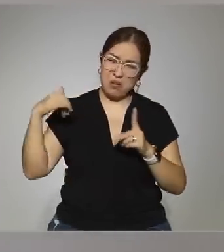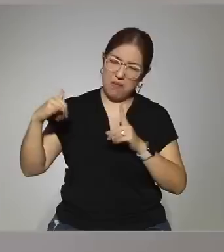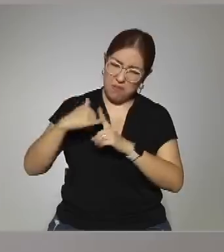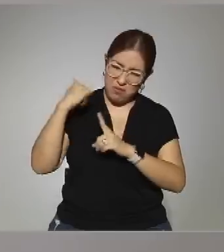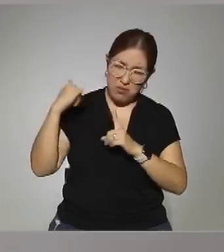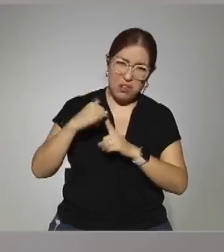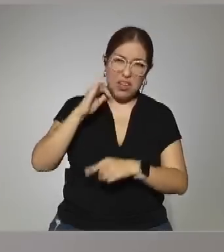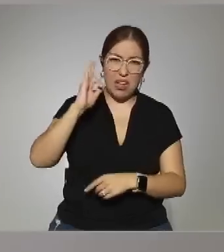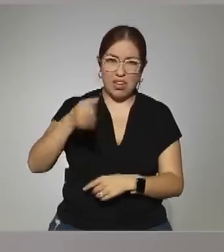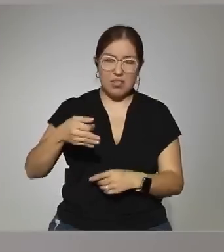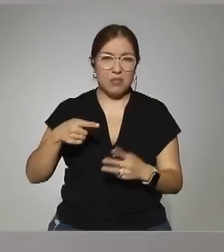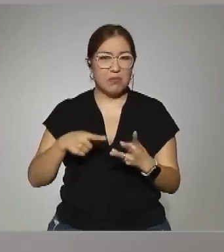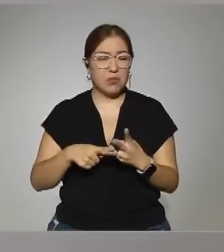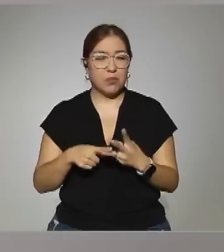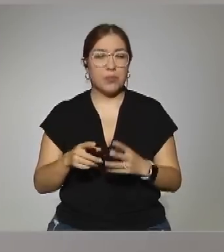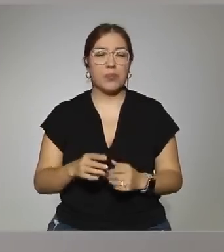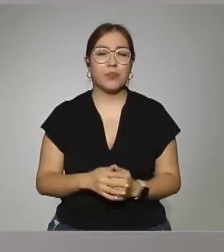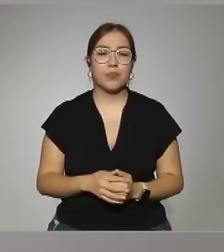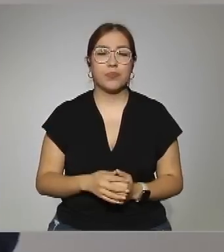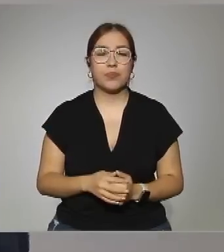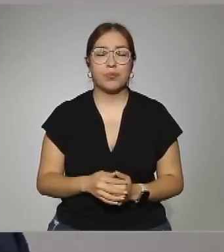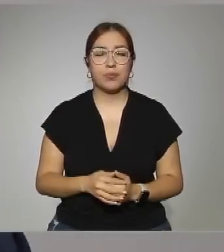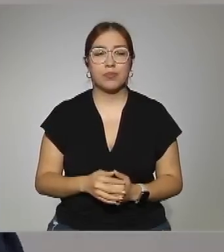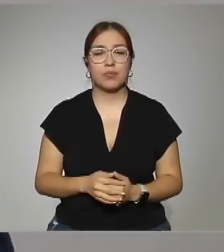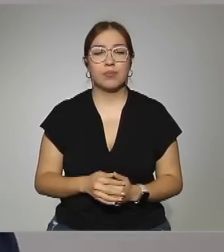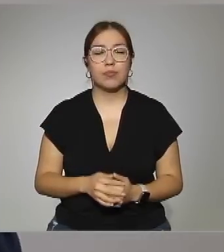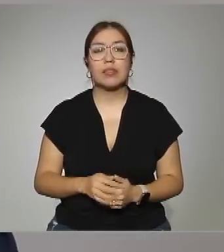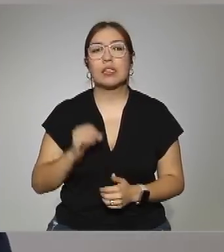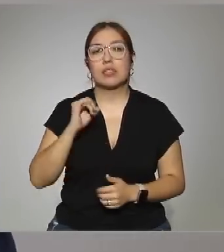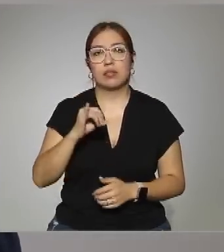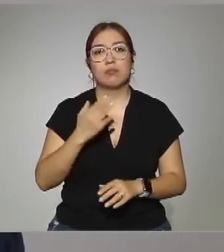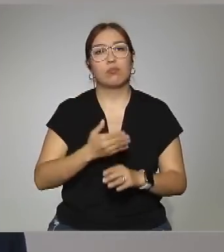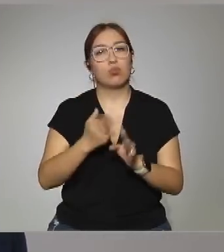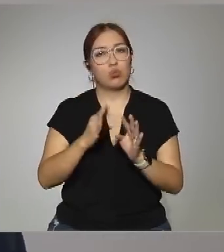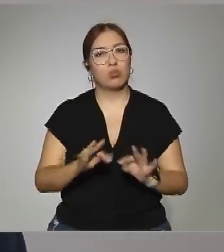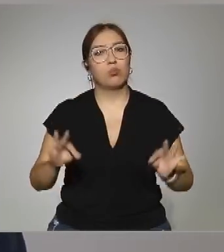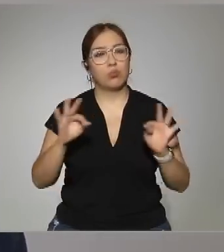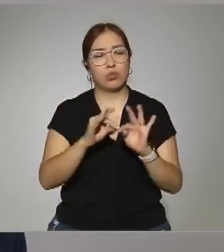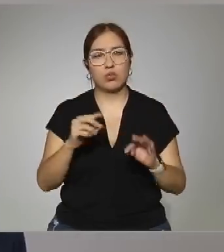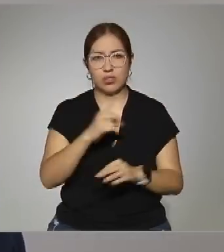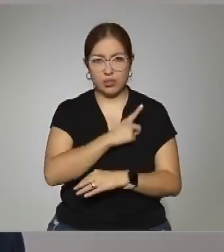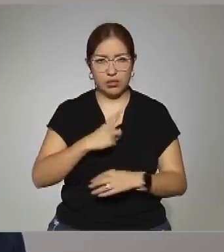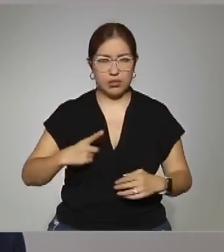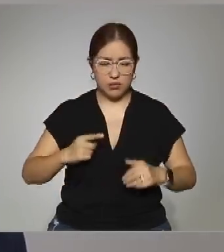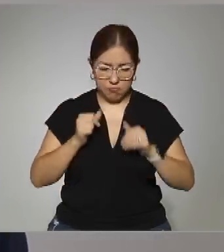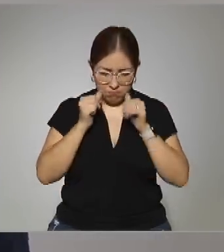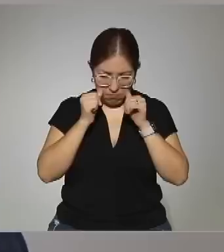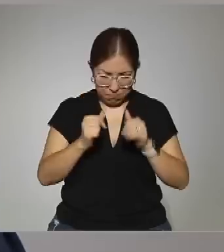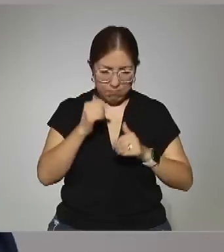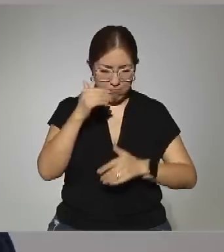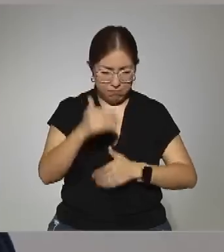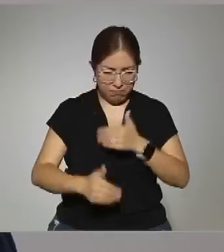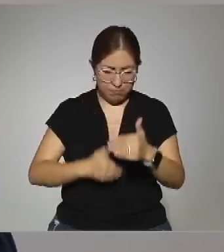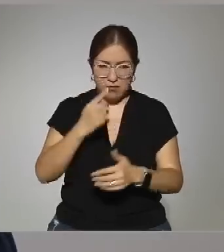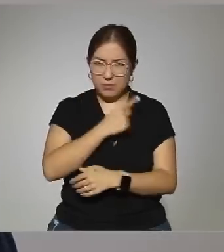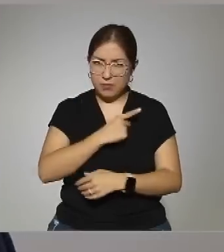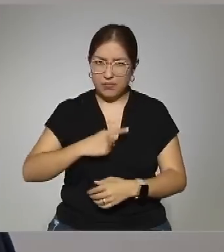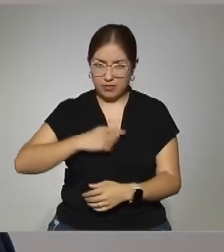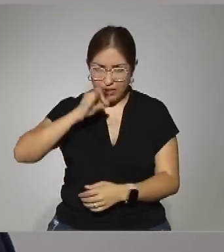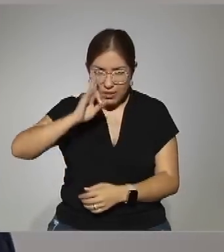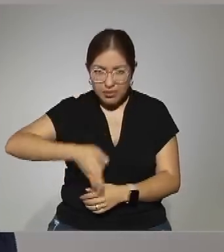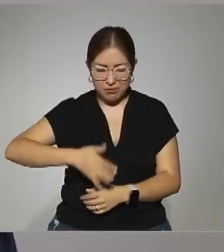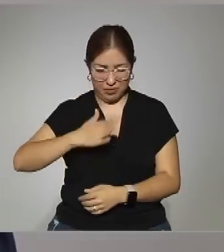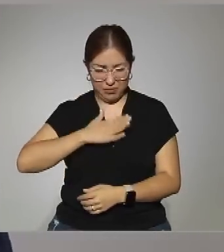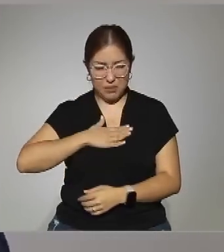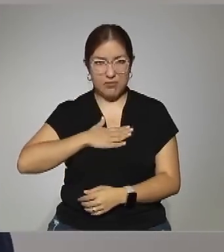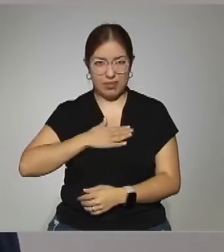yo no merezco, que comentábamos hace rato, ¿no? Entonces, sí es muy importante por eso que trabajemos y detectemos y aceptemos que necesitamos ayuda,